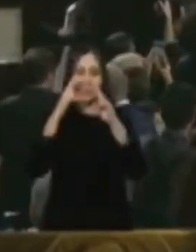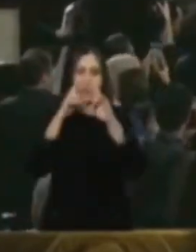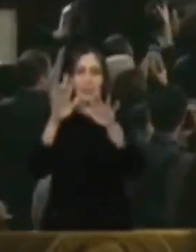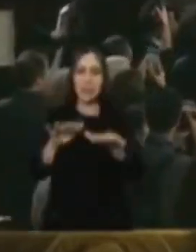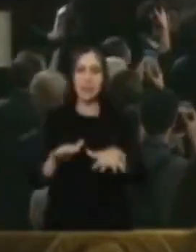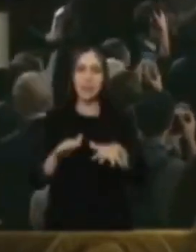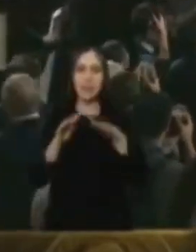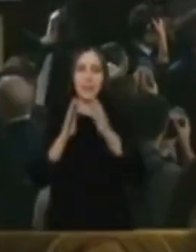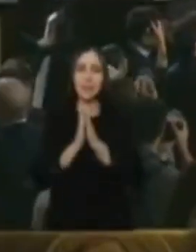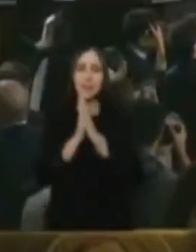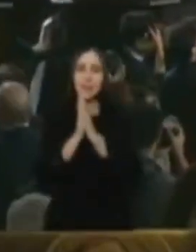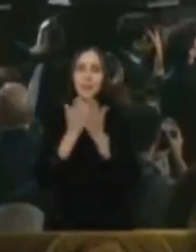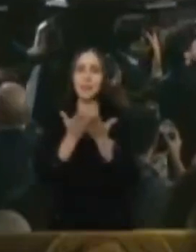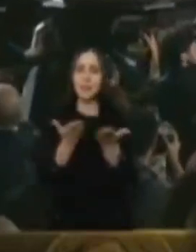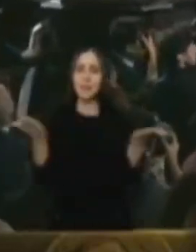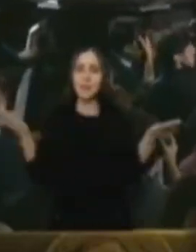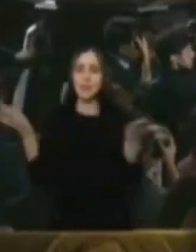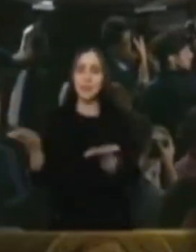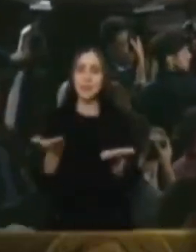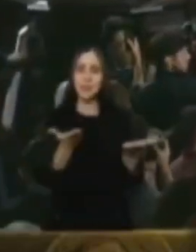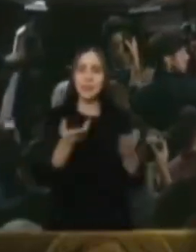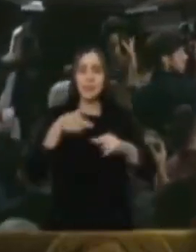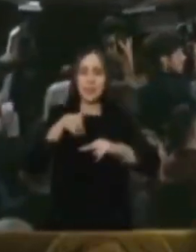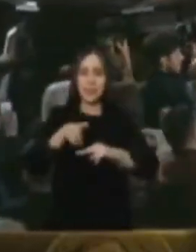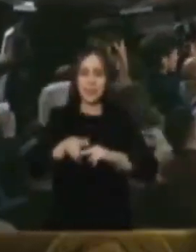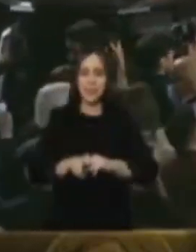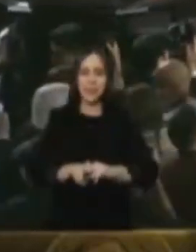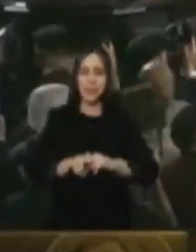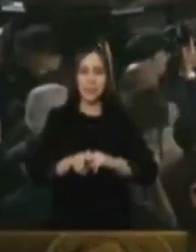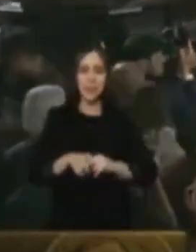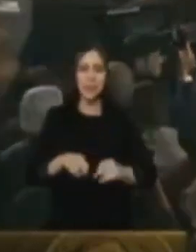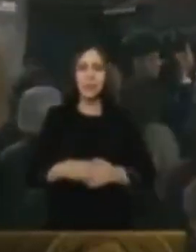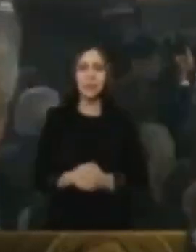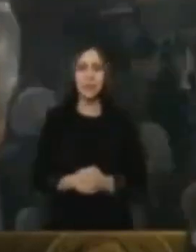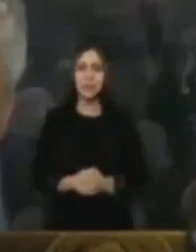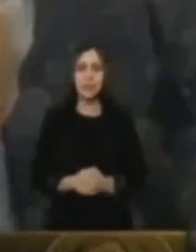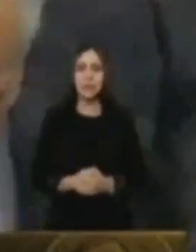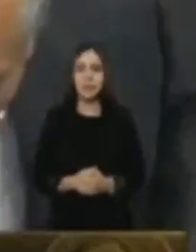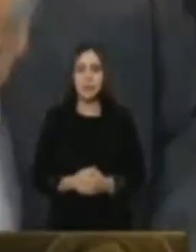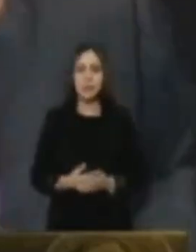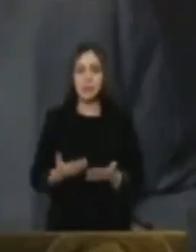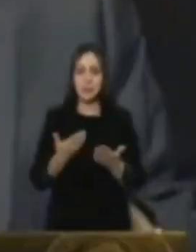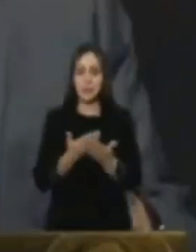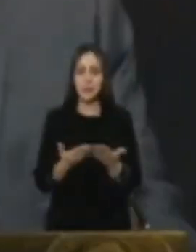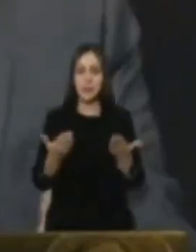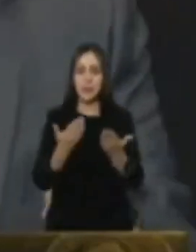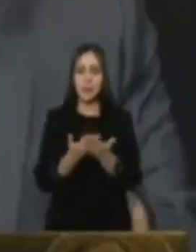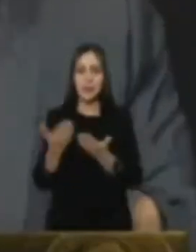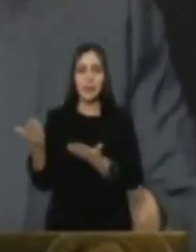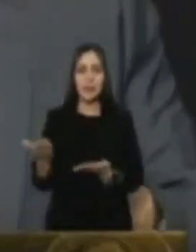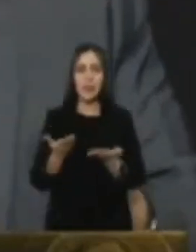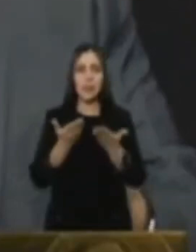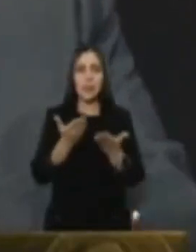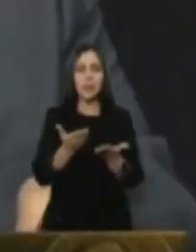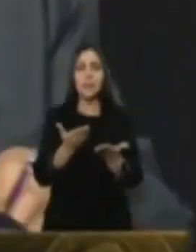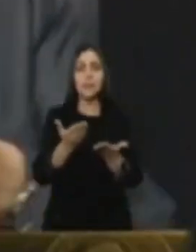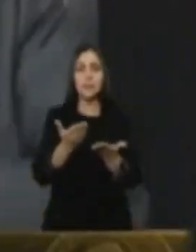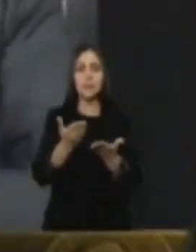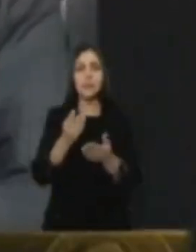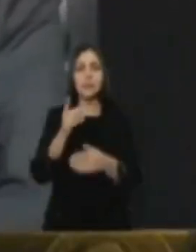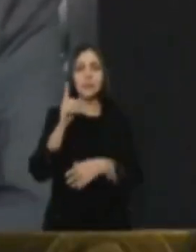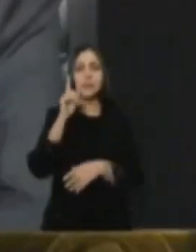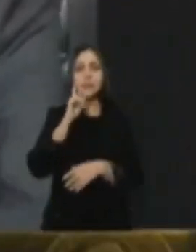Sírvanse tomar asiento. Se concede el uso de la palabra a